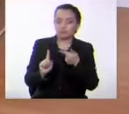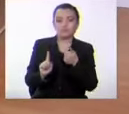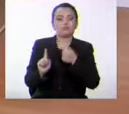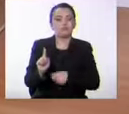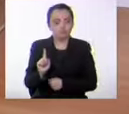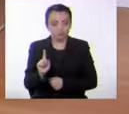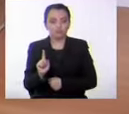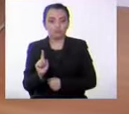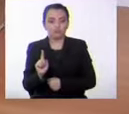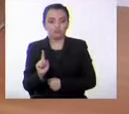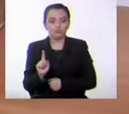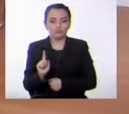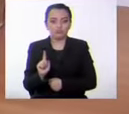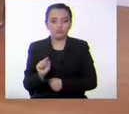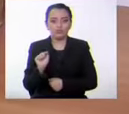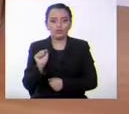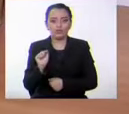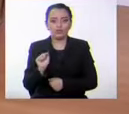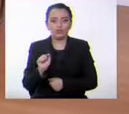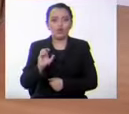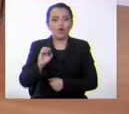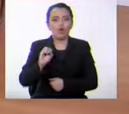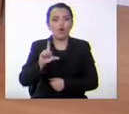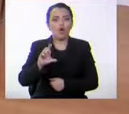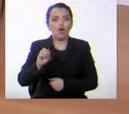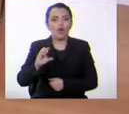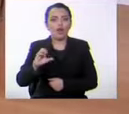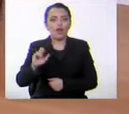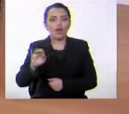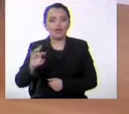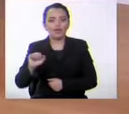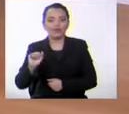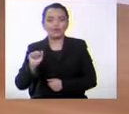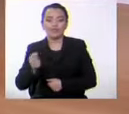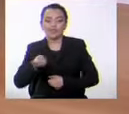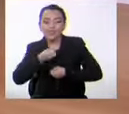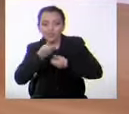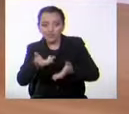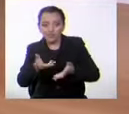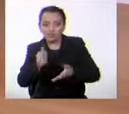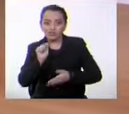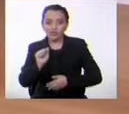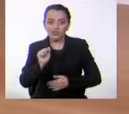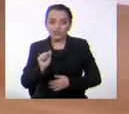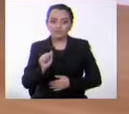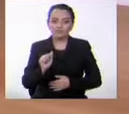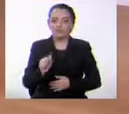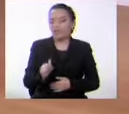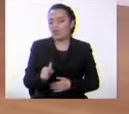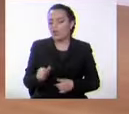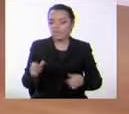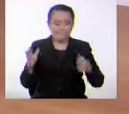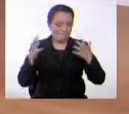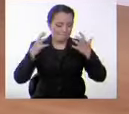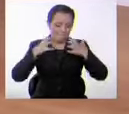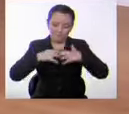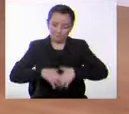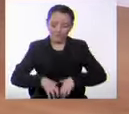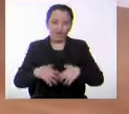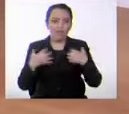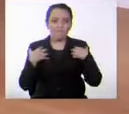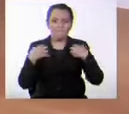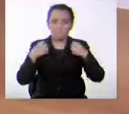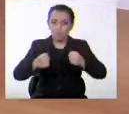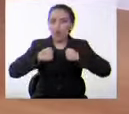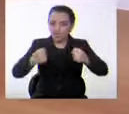llama también como holocracia. Holocracia, que es una degeneración, Maquiavelo decía, es una degeneración del poder.